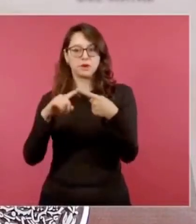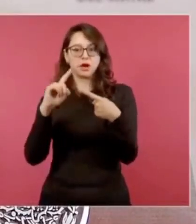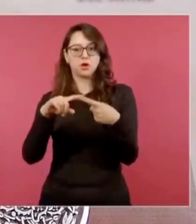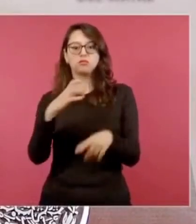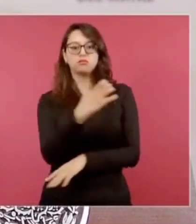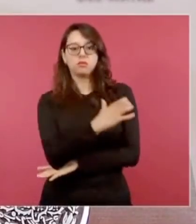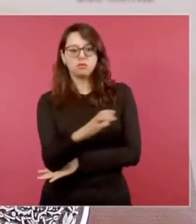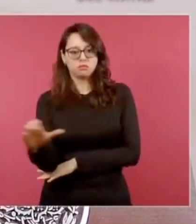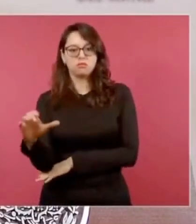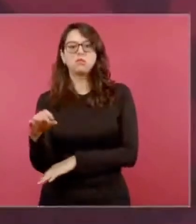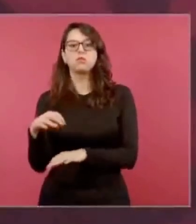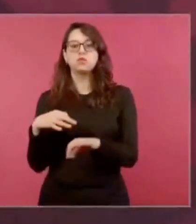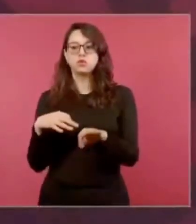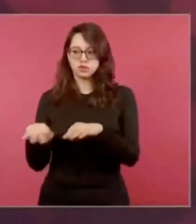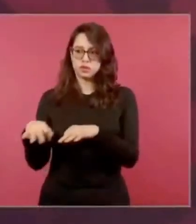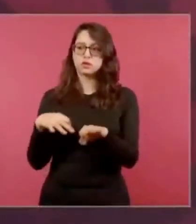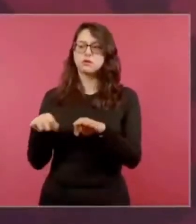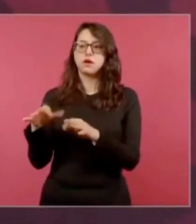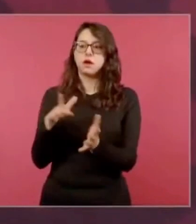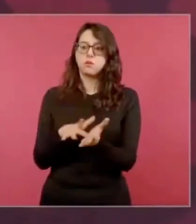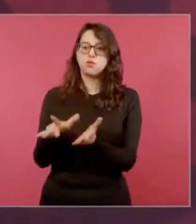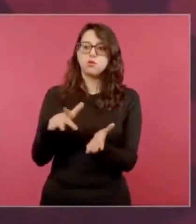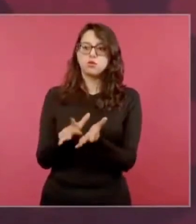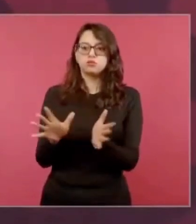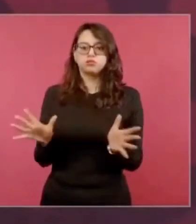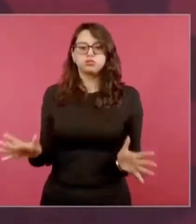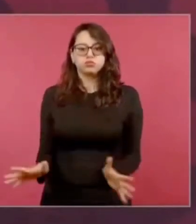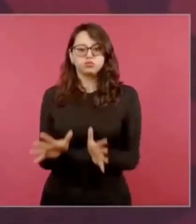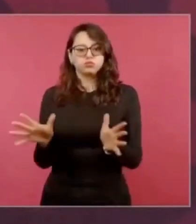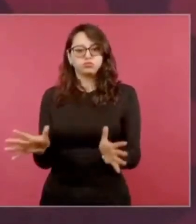a el pueblo,